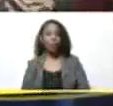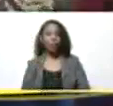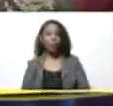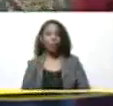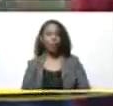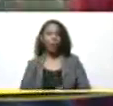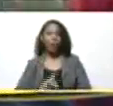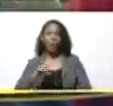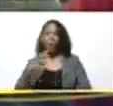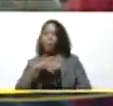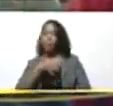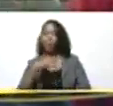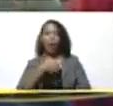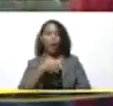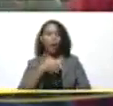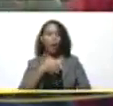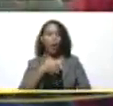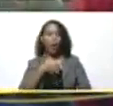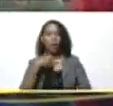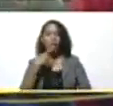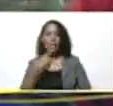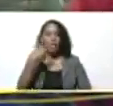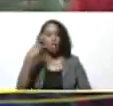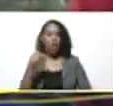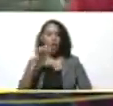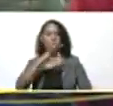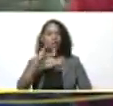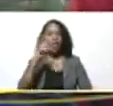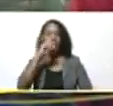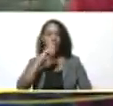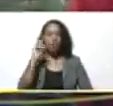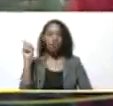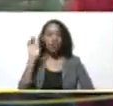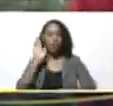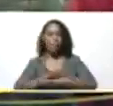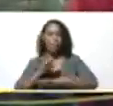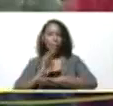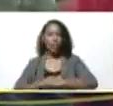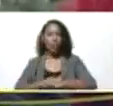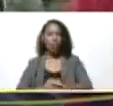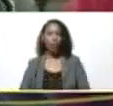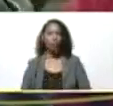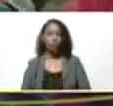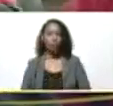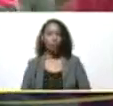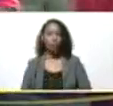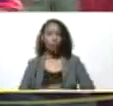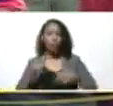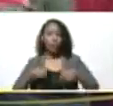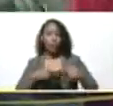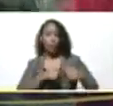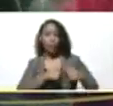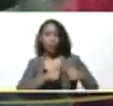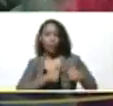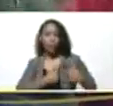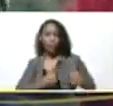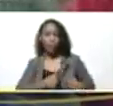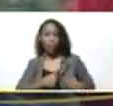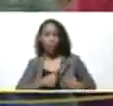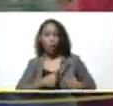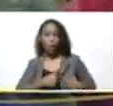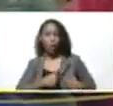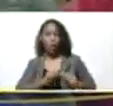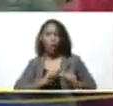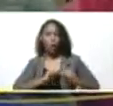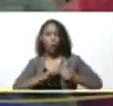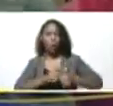no puedo negar a 30 años de aquel acontecimiento que este corazón comenzó a